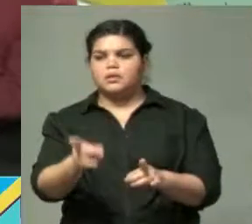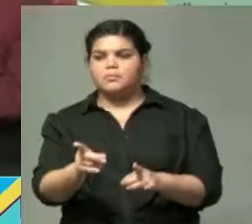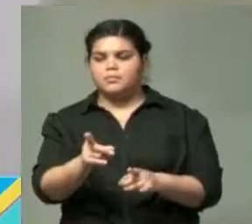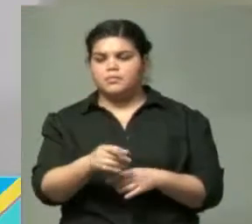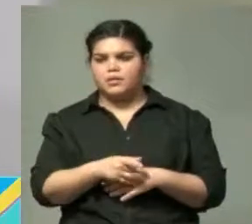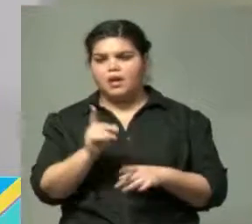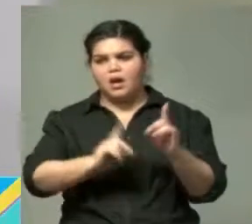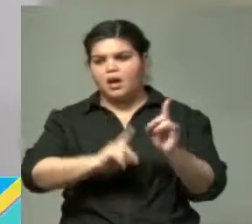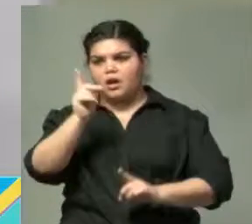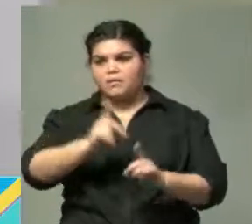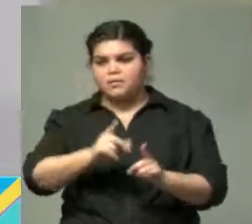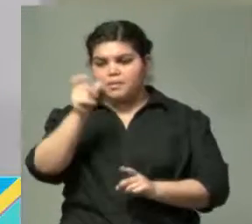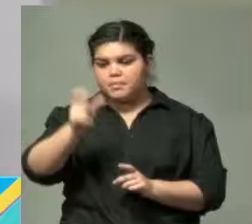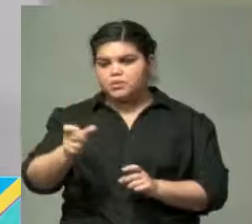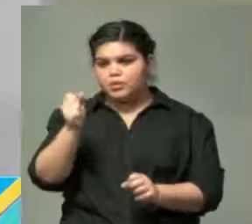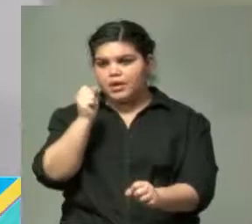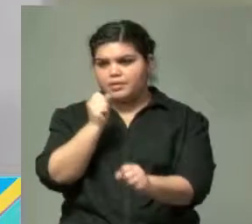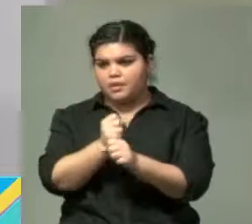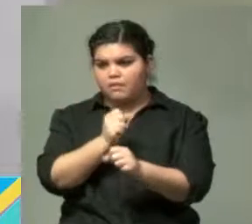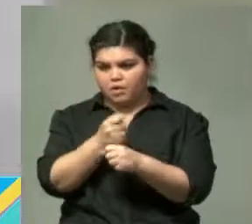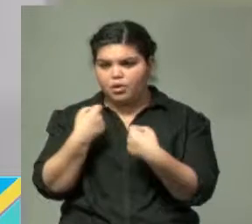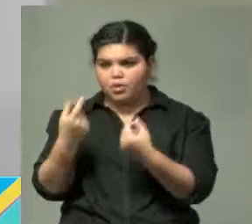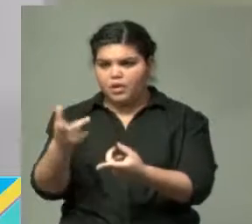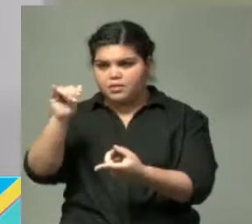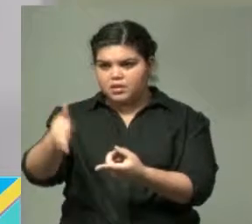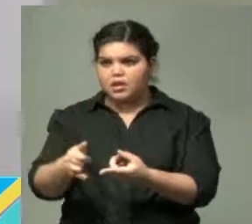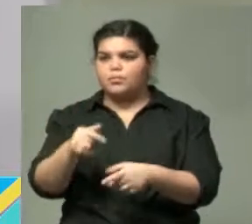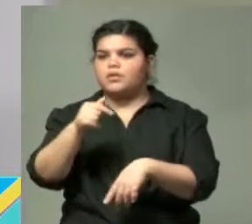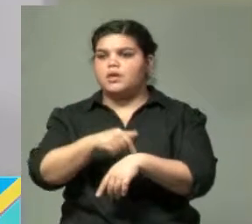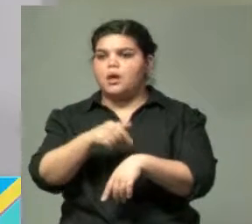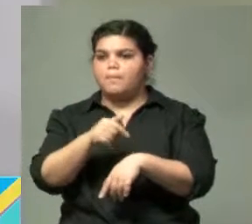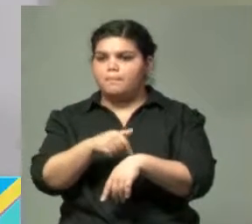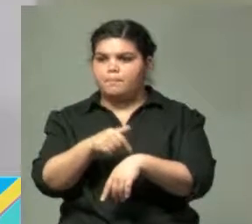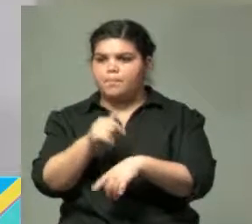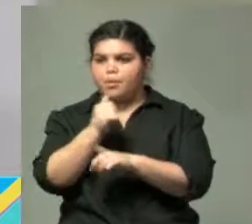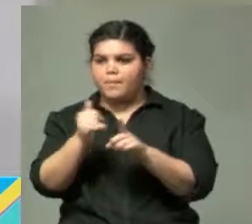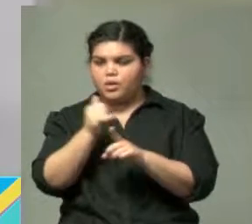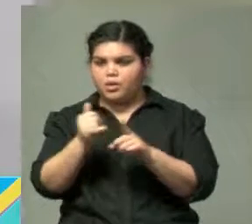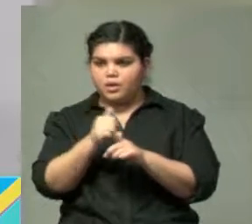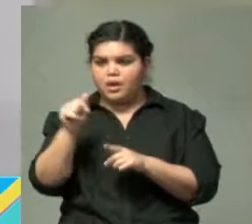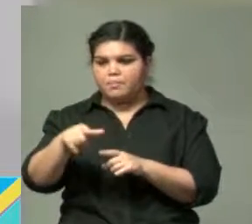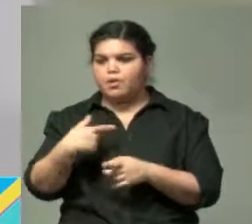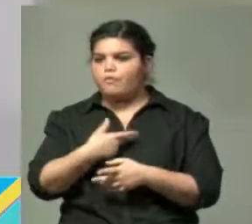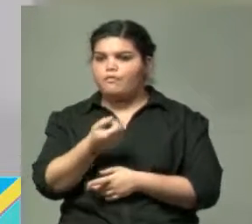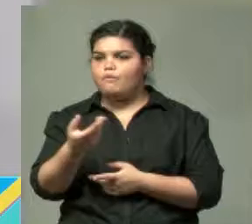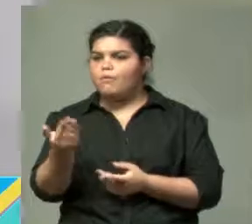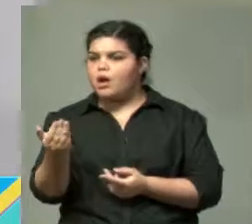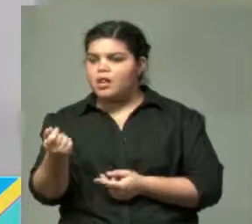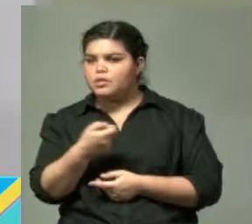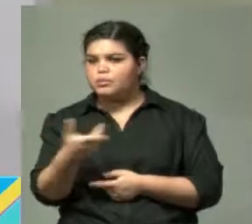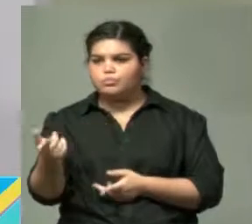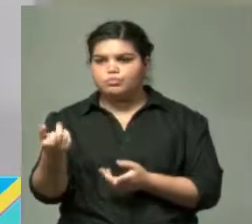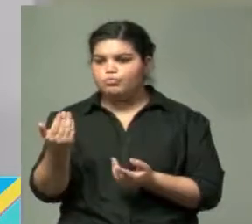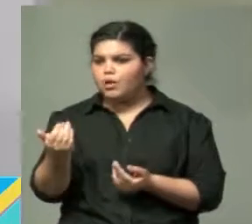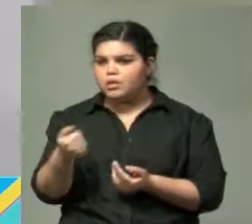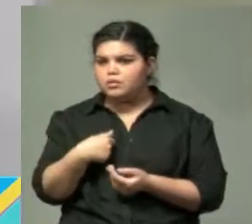que está siendo empleada, pero en un trabajo part-time y que no le alcanza para llegar a fin de mes, que ese es otro tema también a tener en cuenta en el